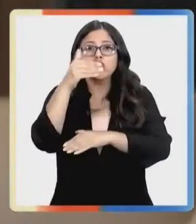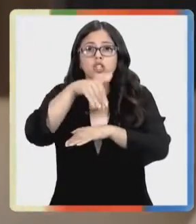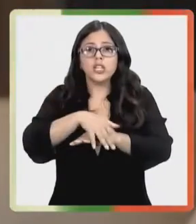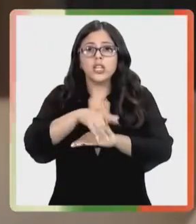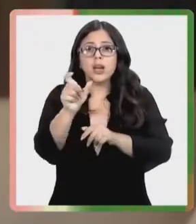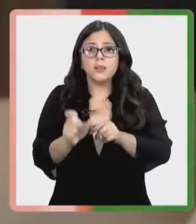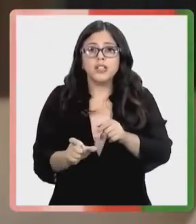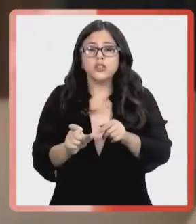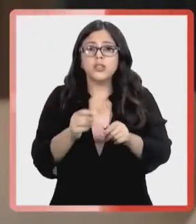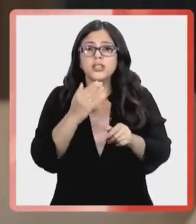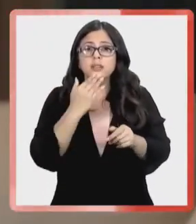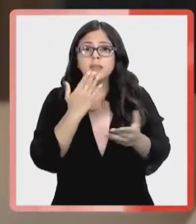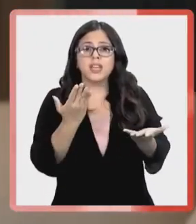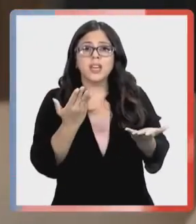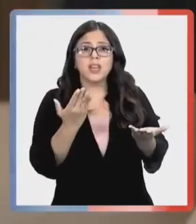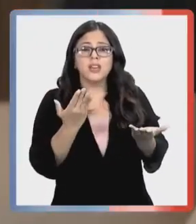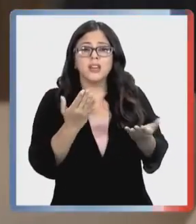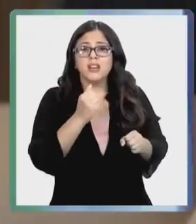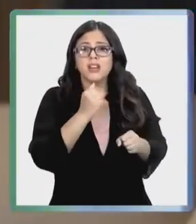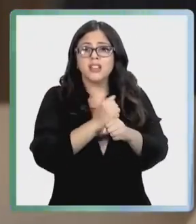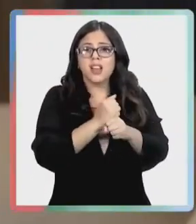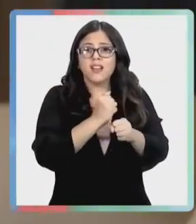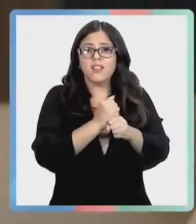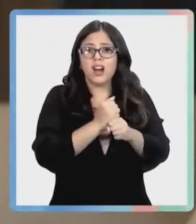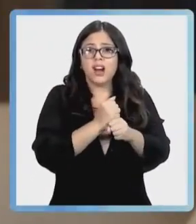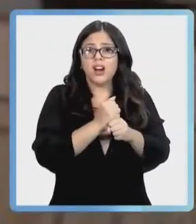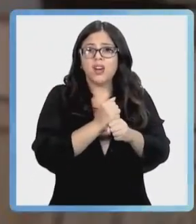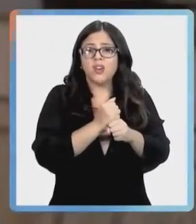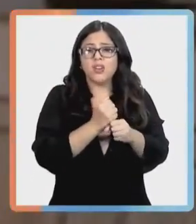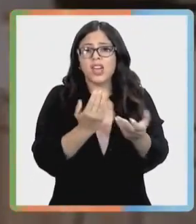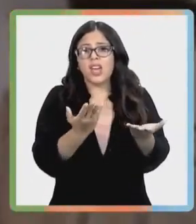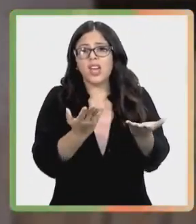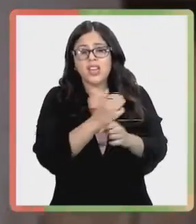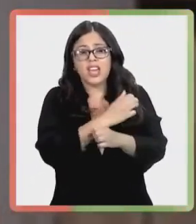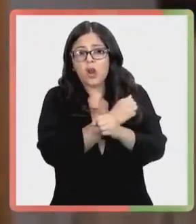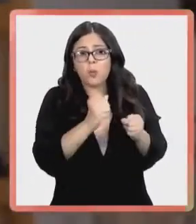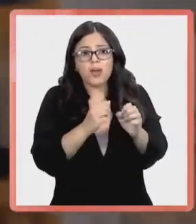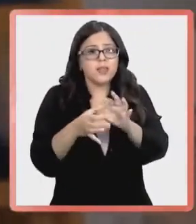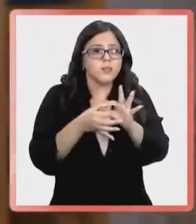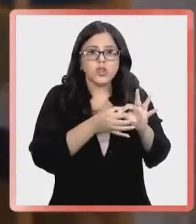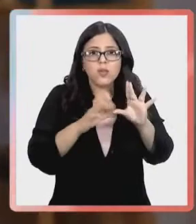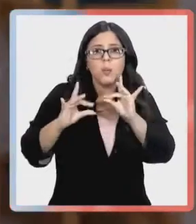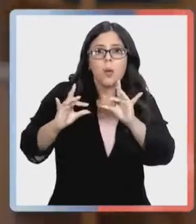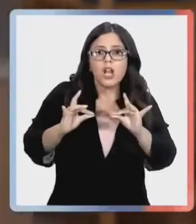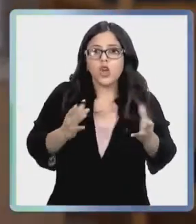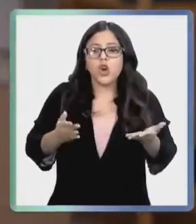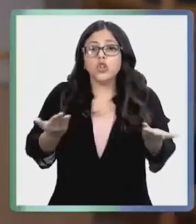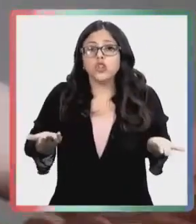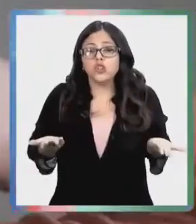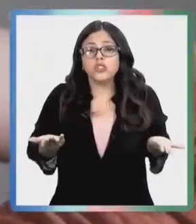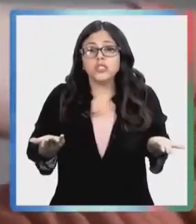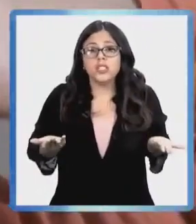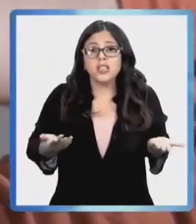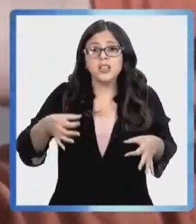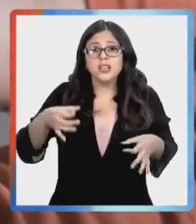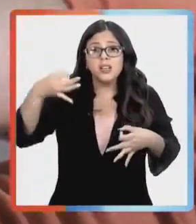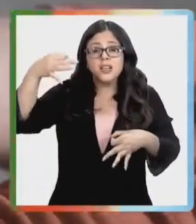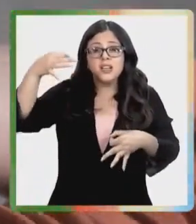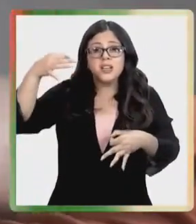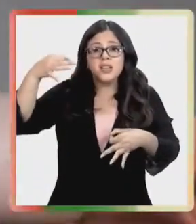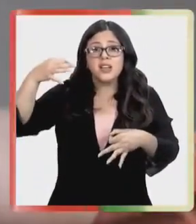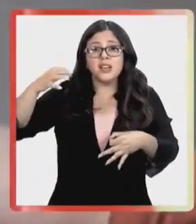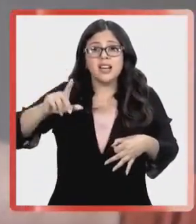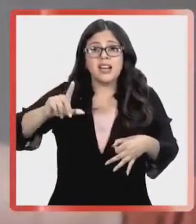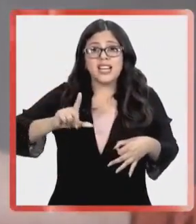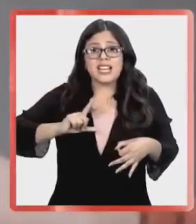que haga trabajos de manualidad, que está invalidado por razones del dolor. Bueno, tampoco las licencias han tenido la gracia, ¿verdad?,